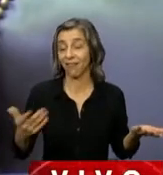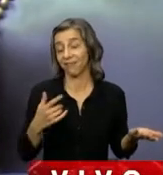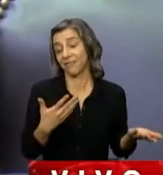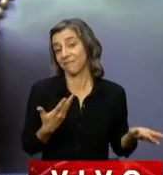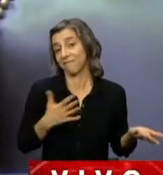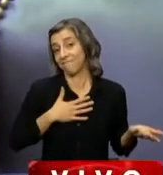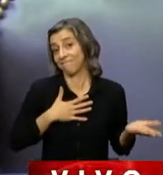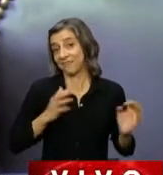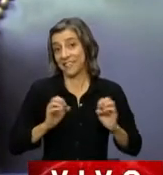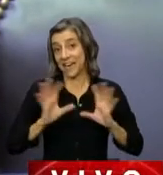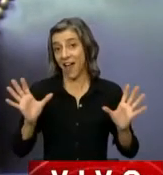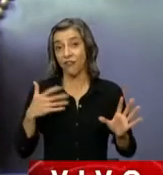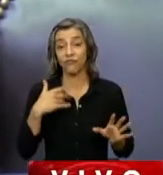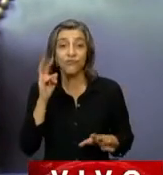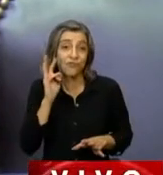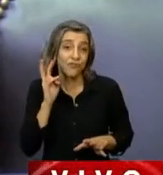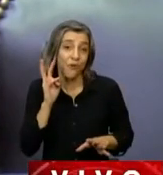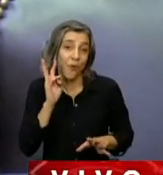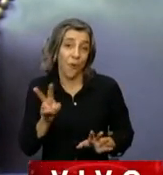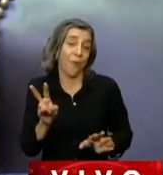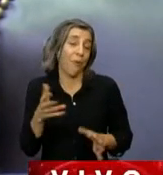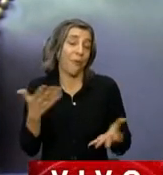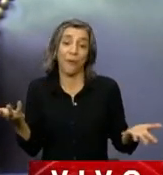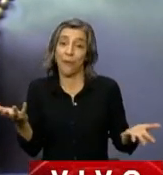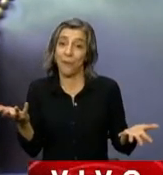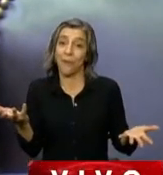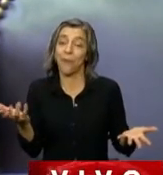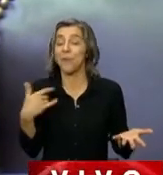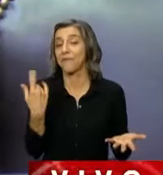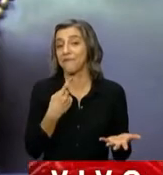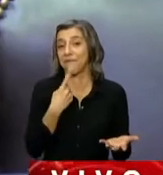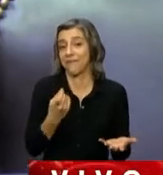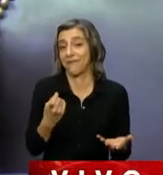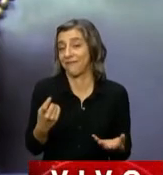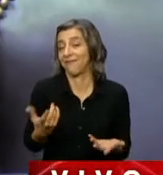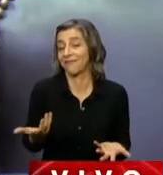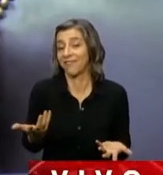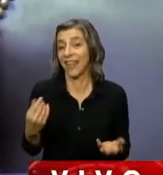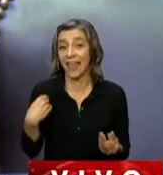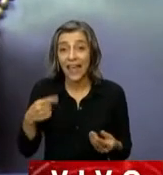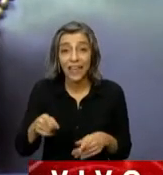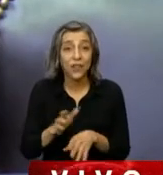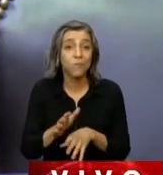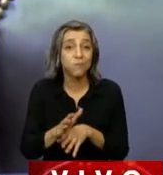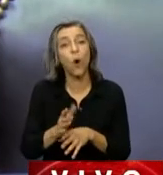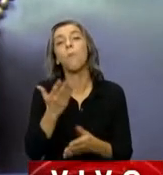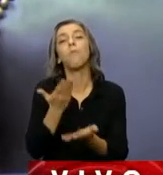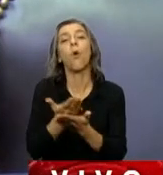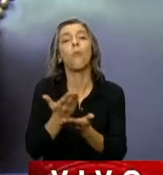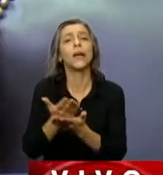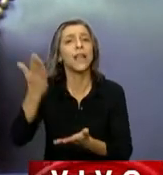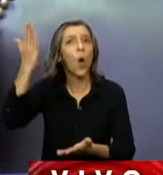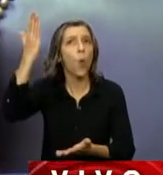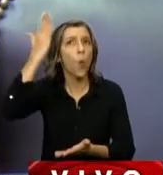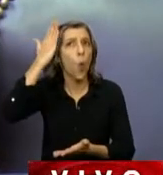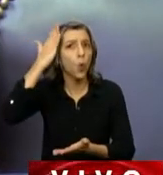claro que no había intención de discutir en profundidad una propuesta que tuviera que ver con la cultura, por cuanto esa propuesta